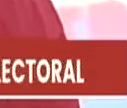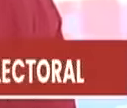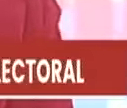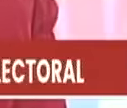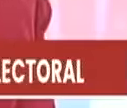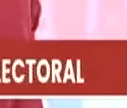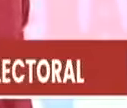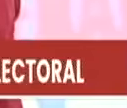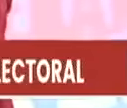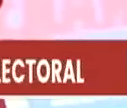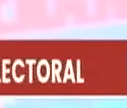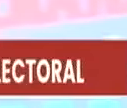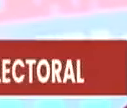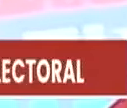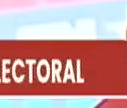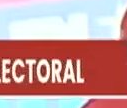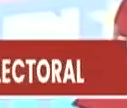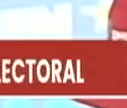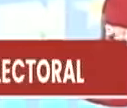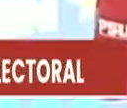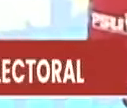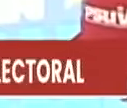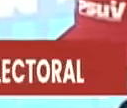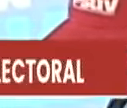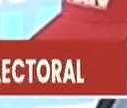Hello, o sea.